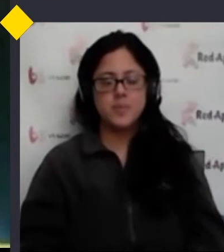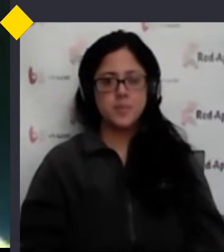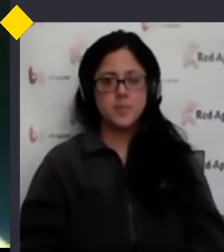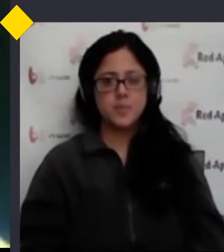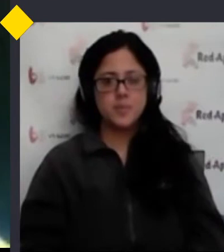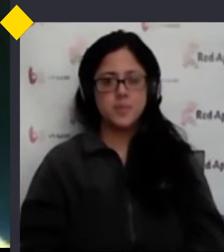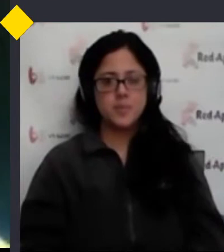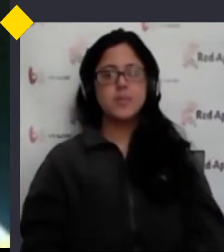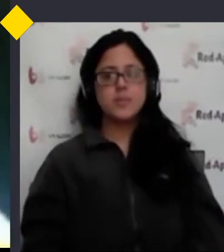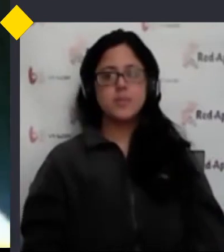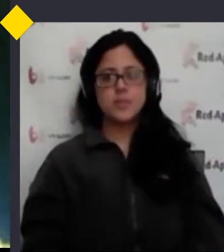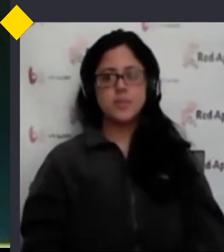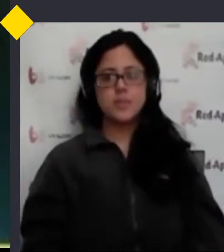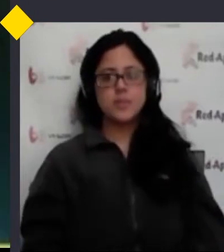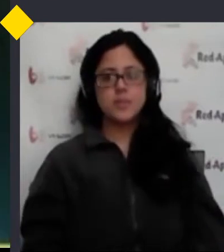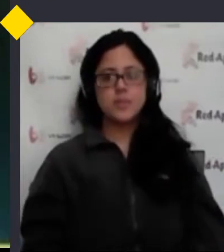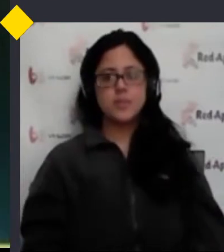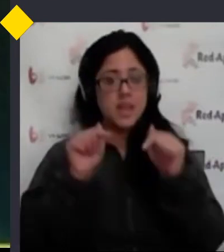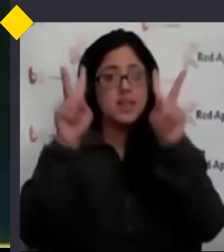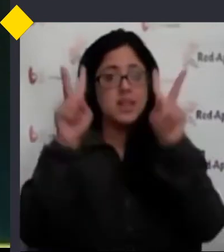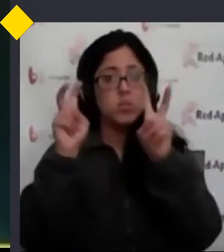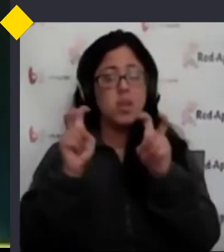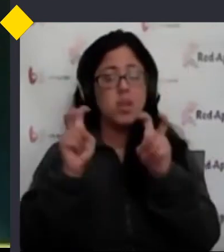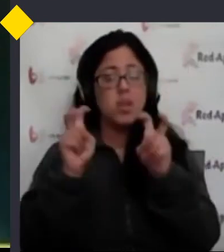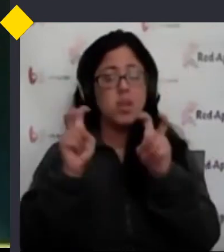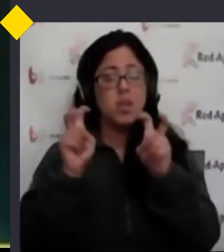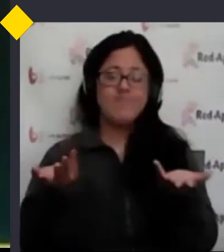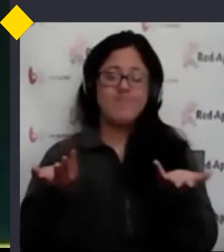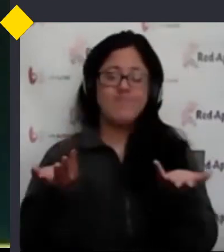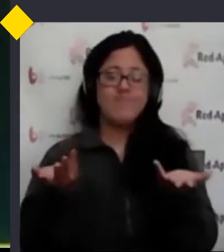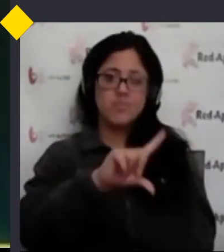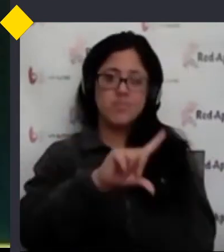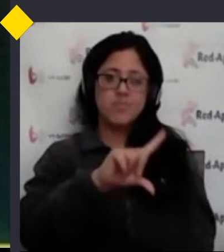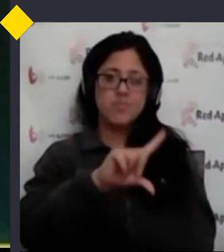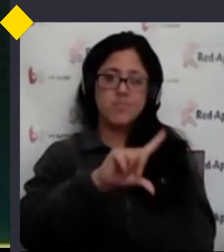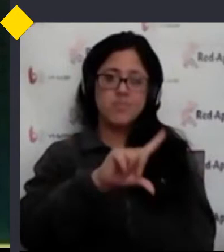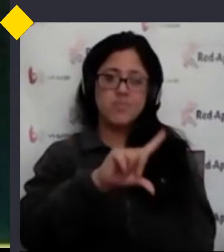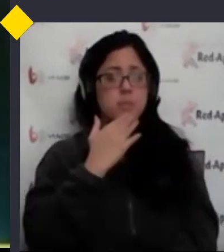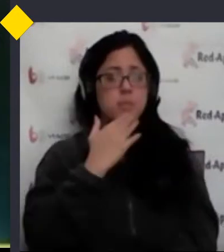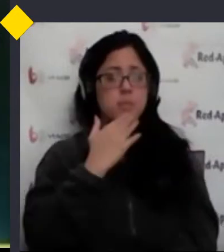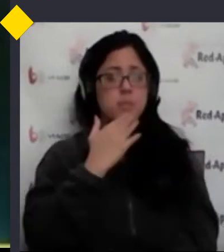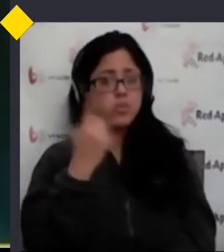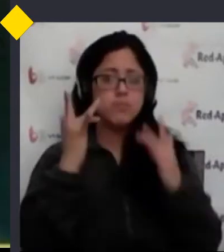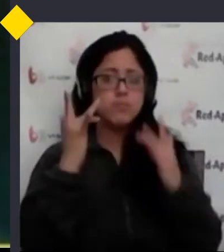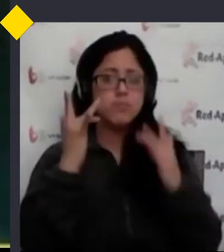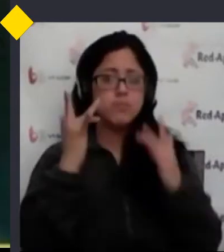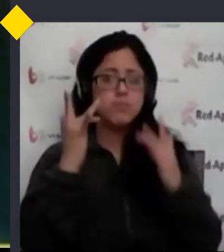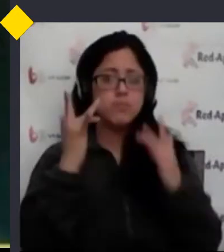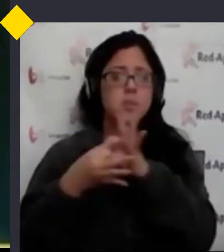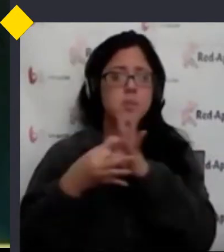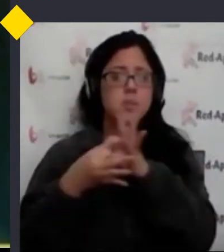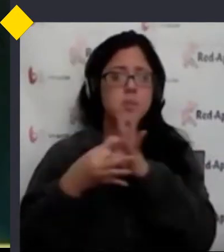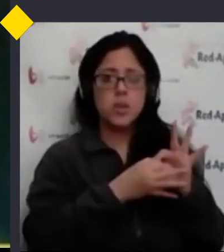históricamente está bien atrasado en Chile, pero al mismo tiempo estamos contentos porque en los últimos 2-3 años hemos